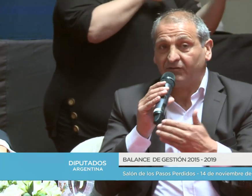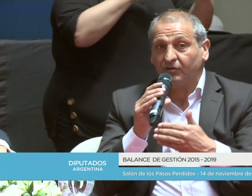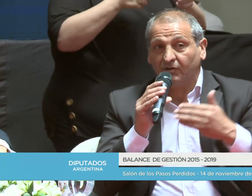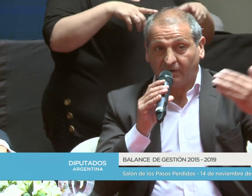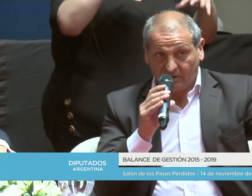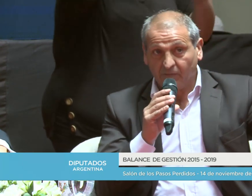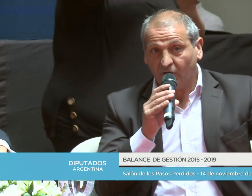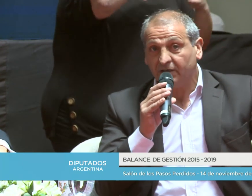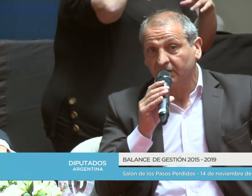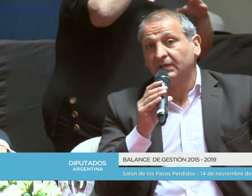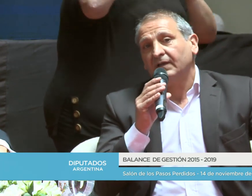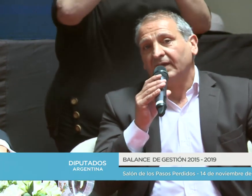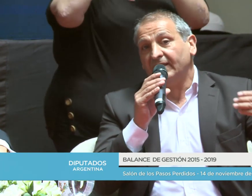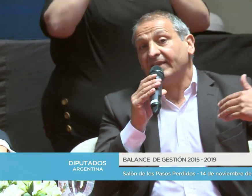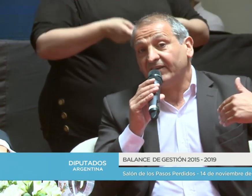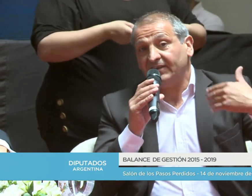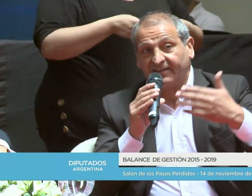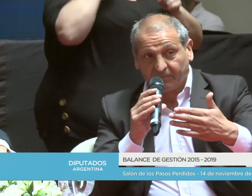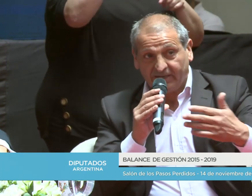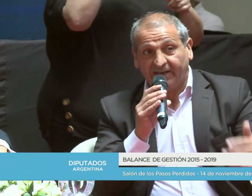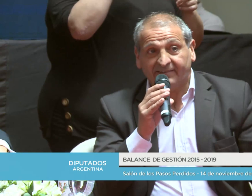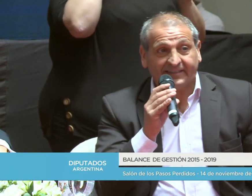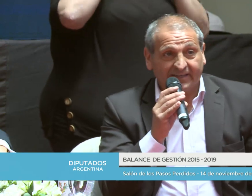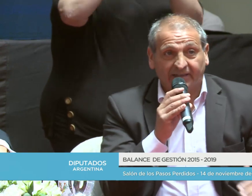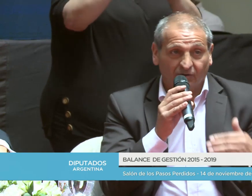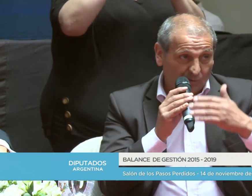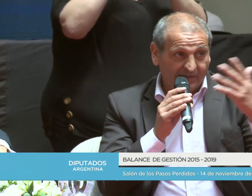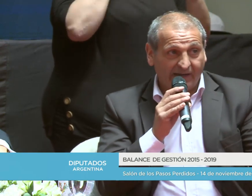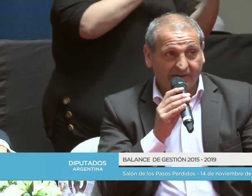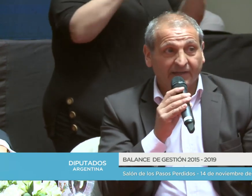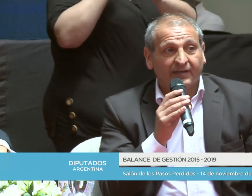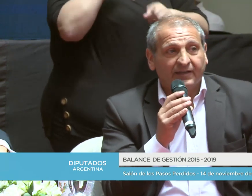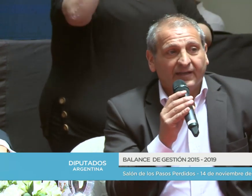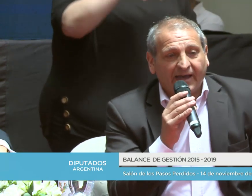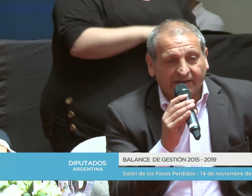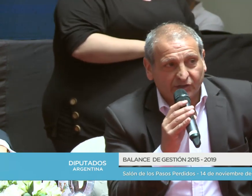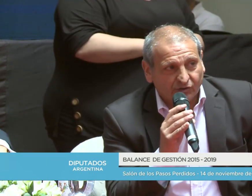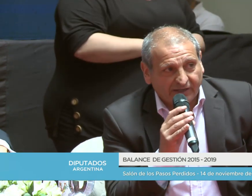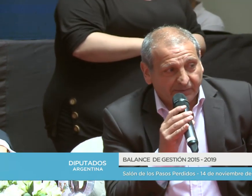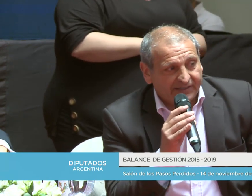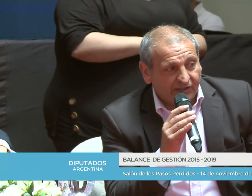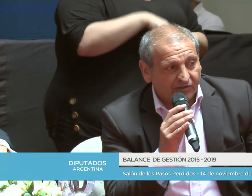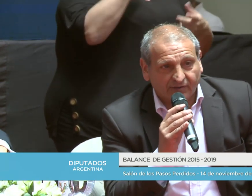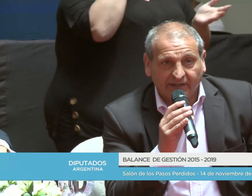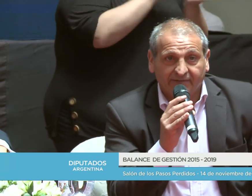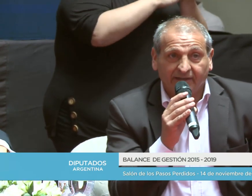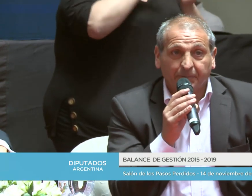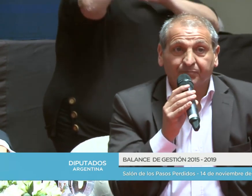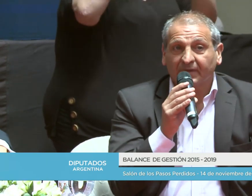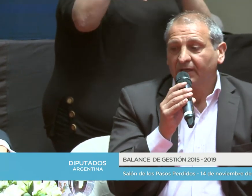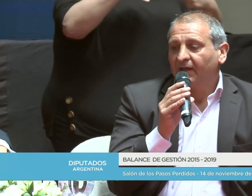el Palacio y el Molino, y desde allí se repelía ese ataque, con lo cual hay restos, hay vestigios